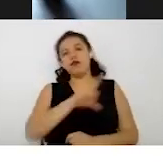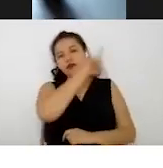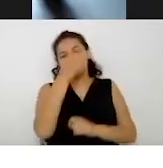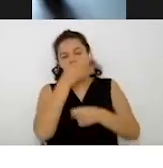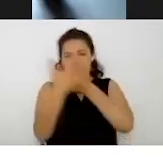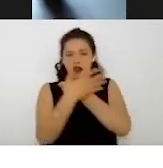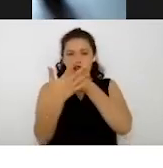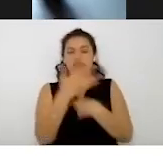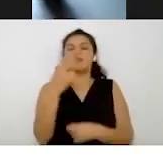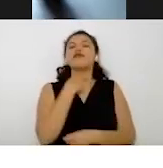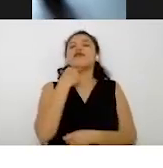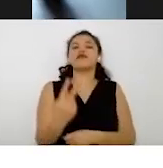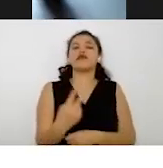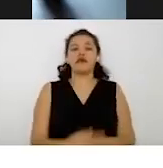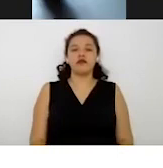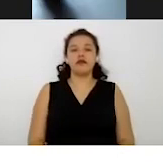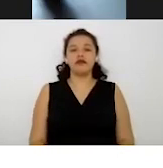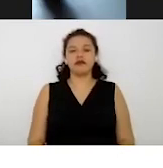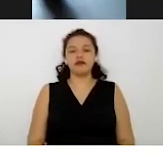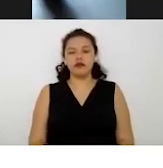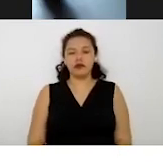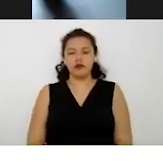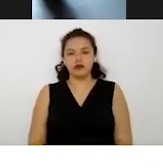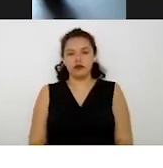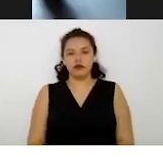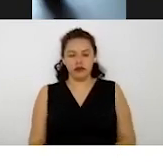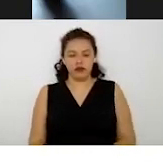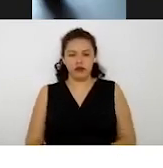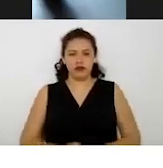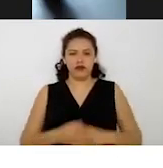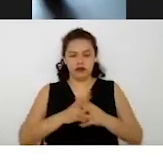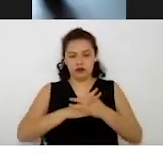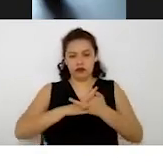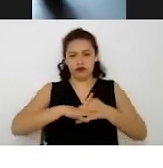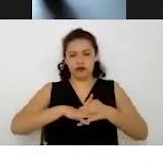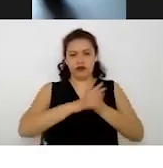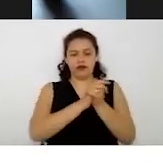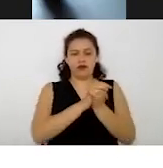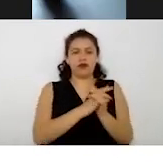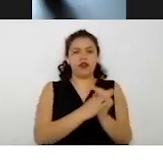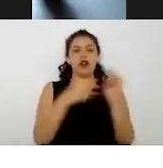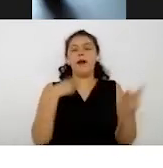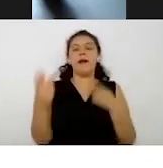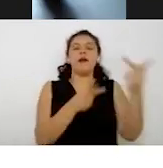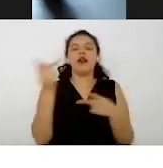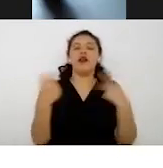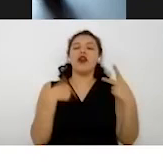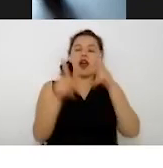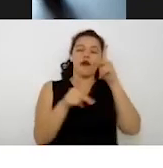verbal. ¿A qué me refería con esto? ¿A qué nos hablamos de esto? Preguntas que yo puedo hacer para ver si está